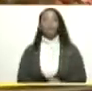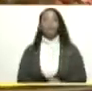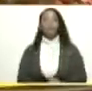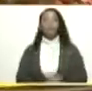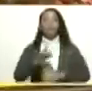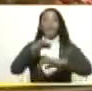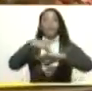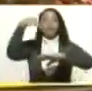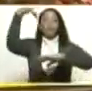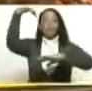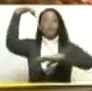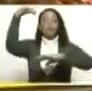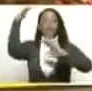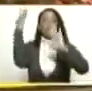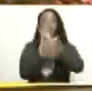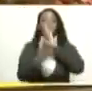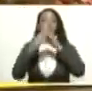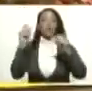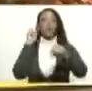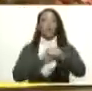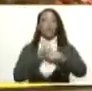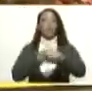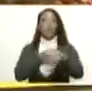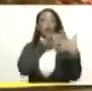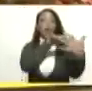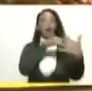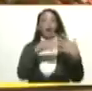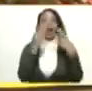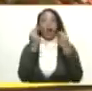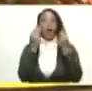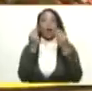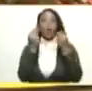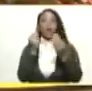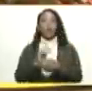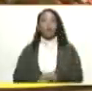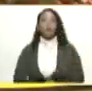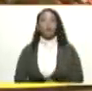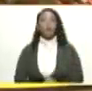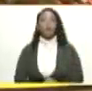sagrados, sobre todo en tiempos de guerra económica.